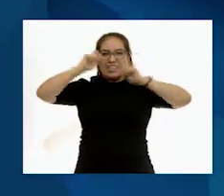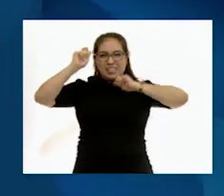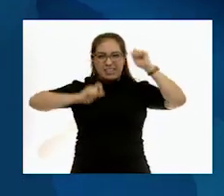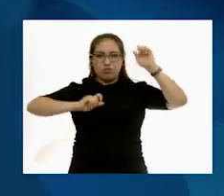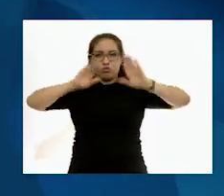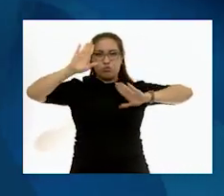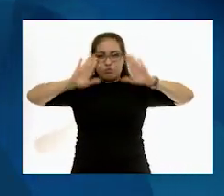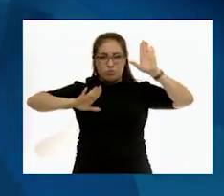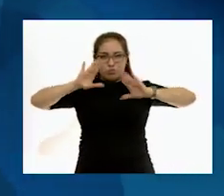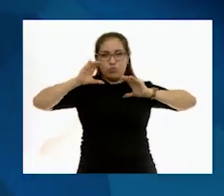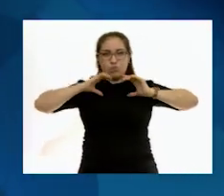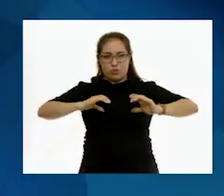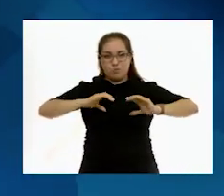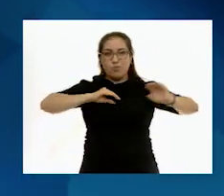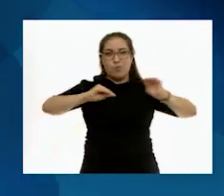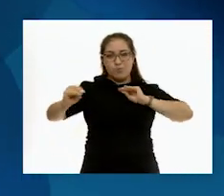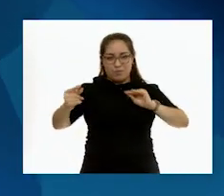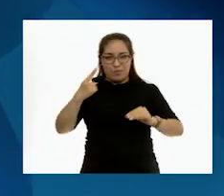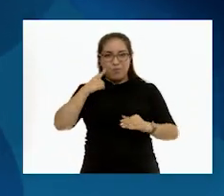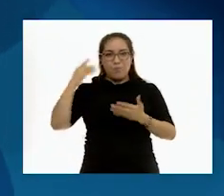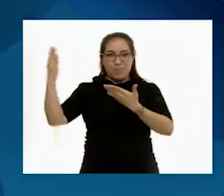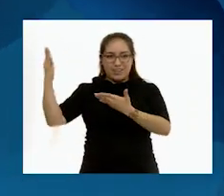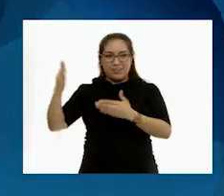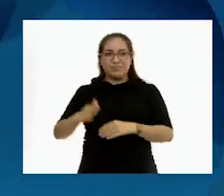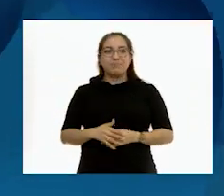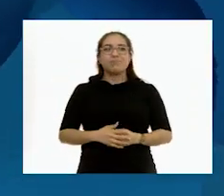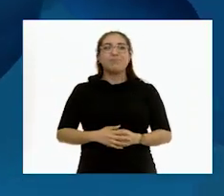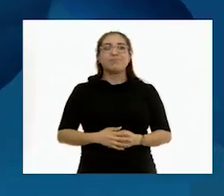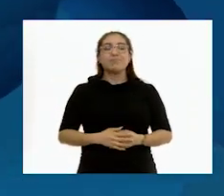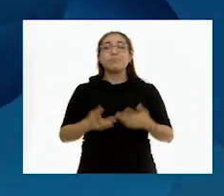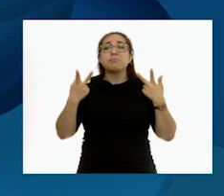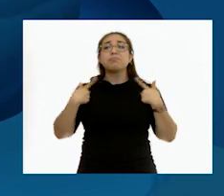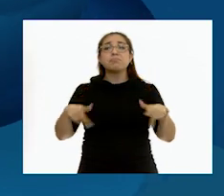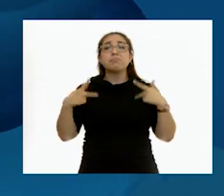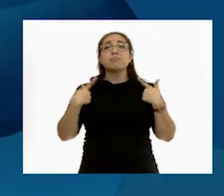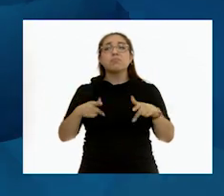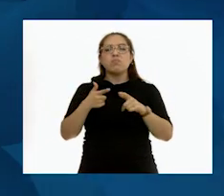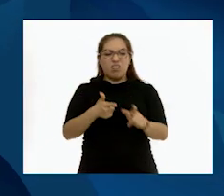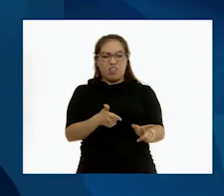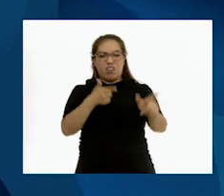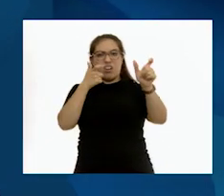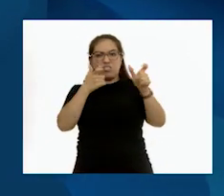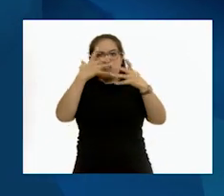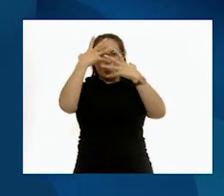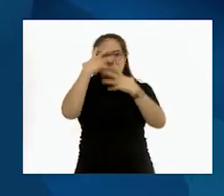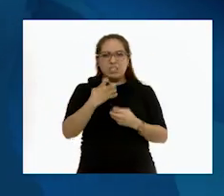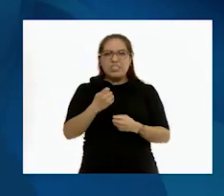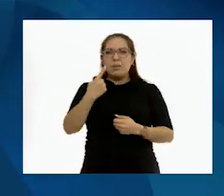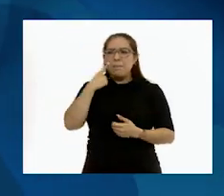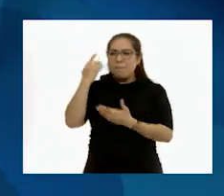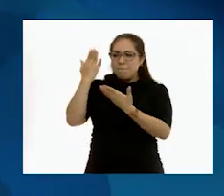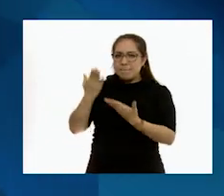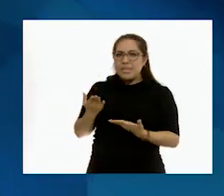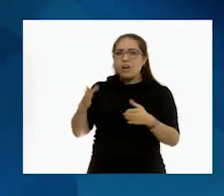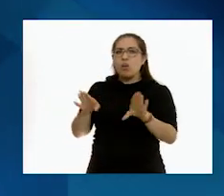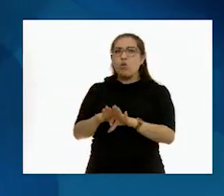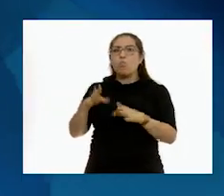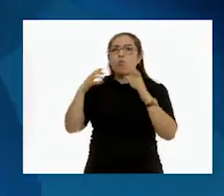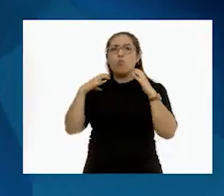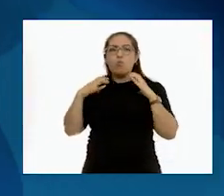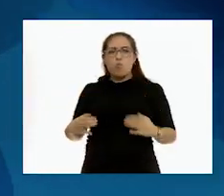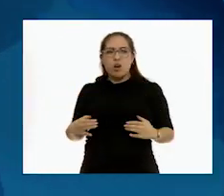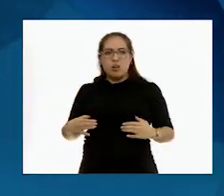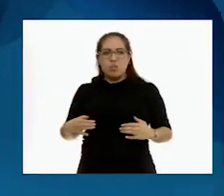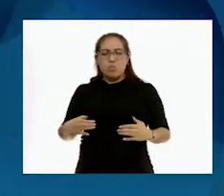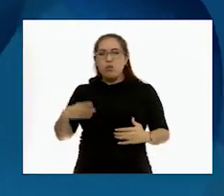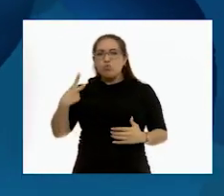ya ensayados. Observen. Entra el cazador triste. Observen su forma de moverse, sus gestos, el